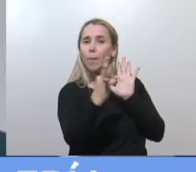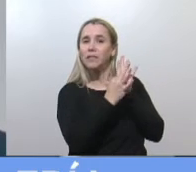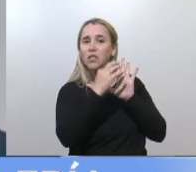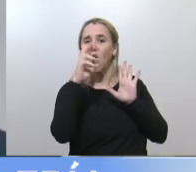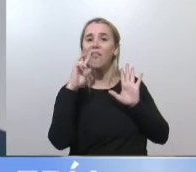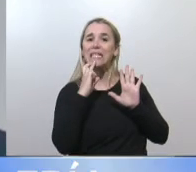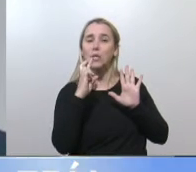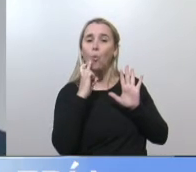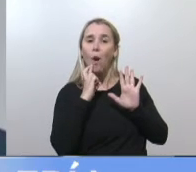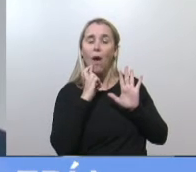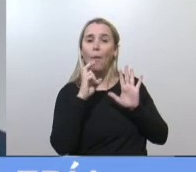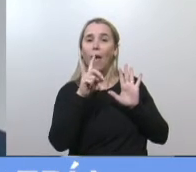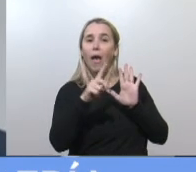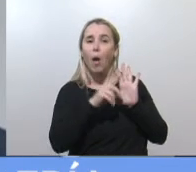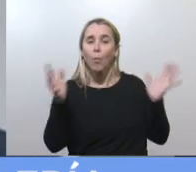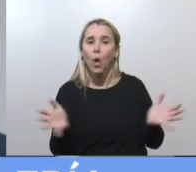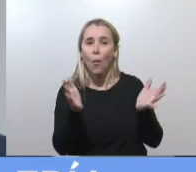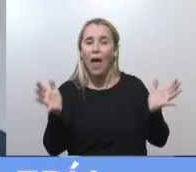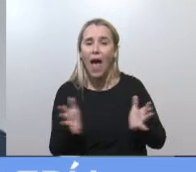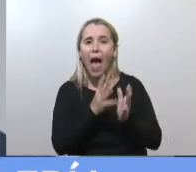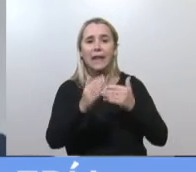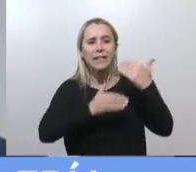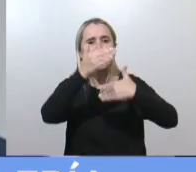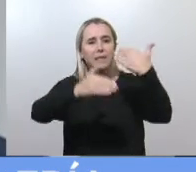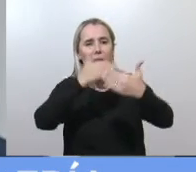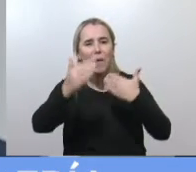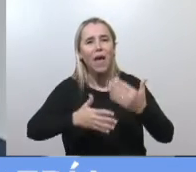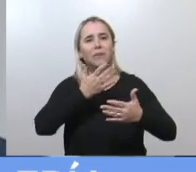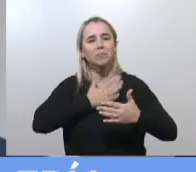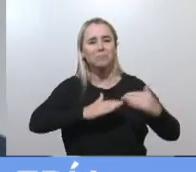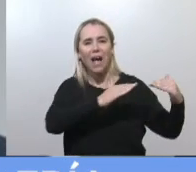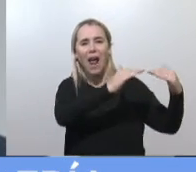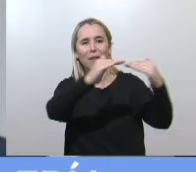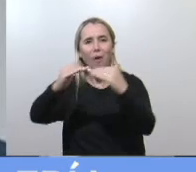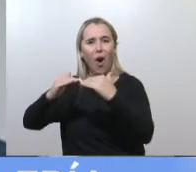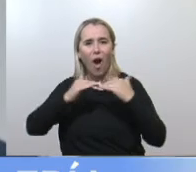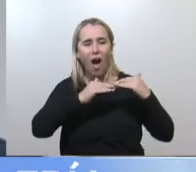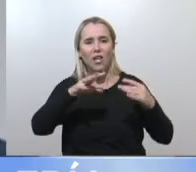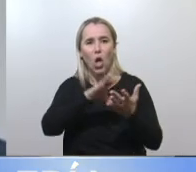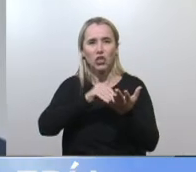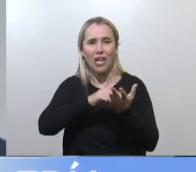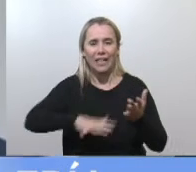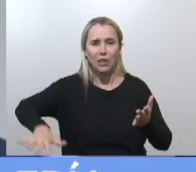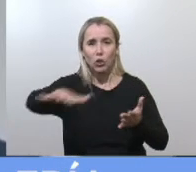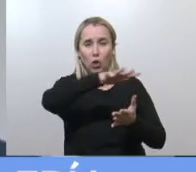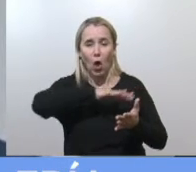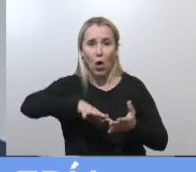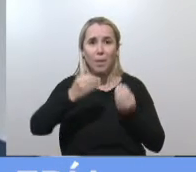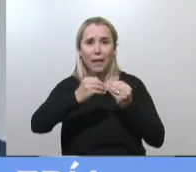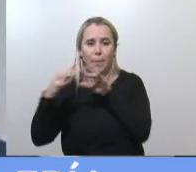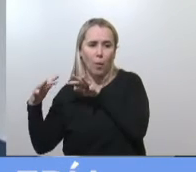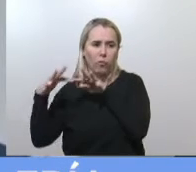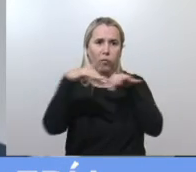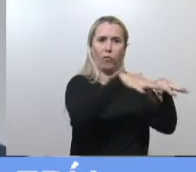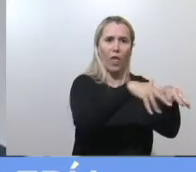19, a proveer al crecimiento armónico y al poblamiento de su territorio, no solo para evitar las migraciones y el